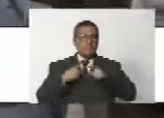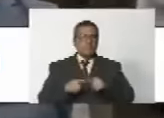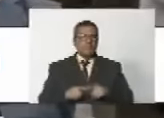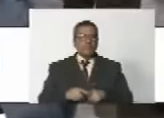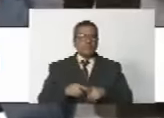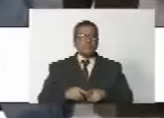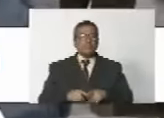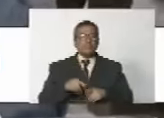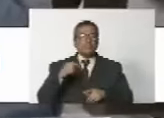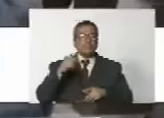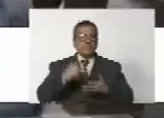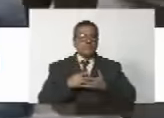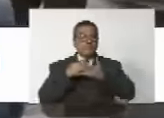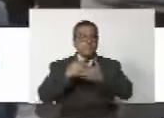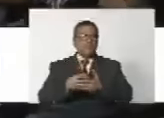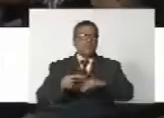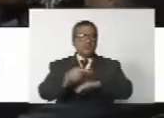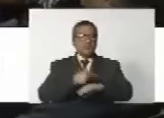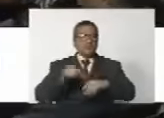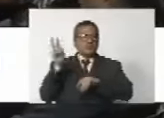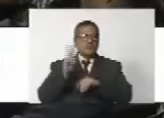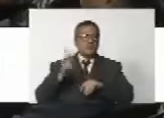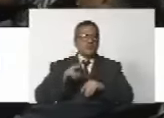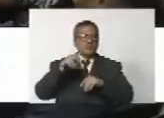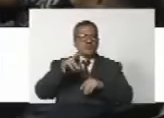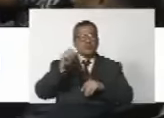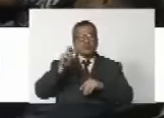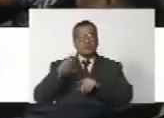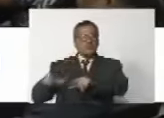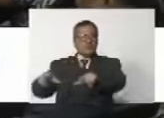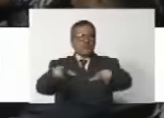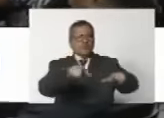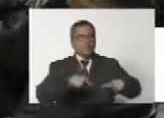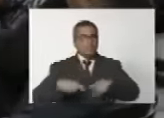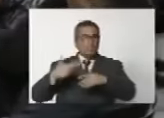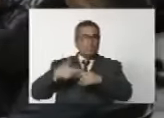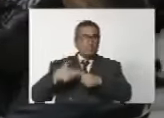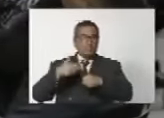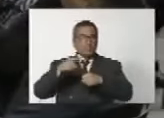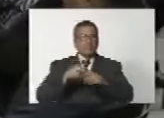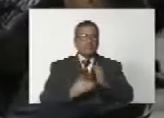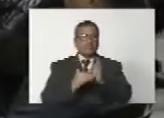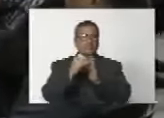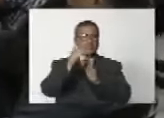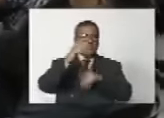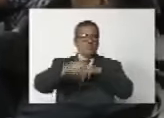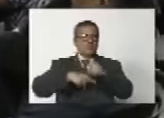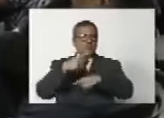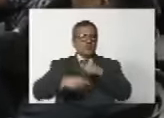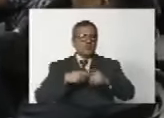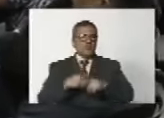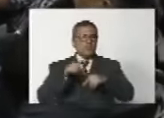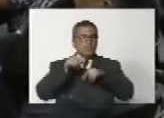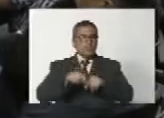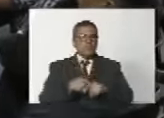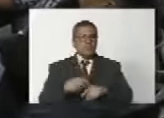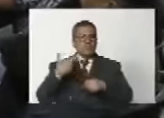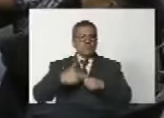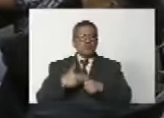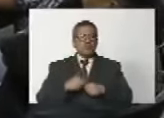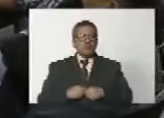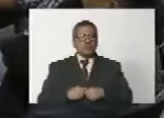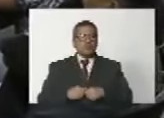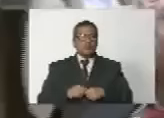por otorgarle al Estado venezolano nuevos campos y nuevos pozos para el aumento de la producción de